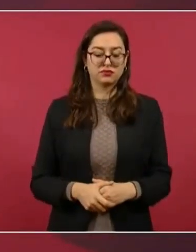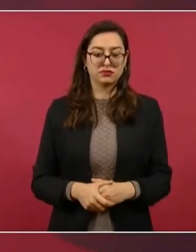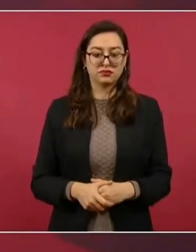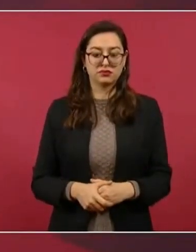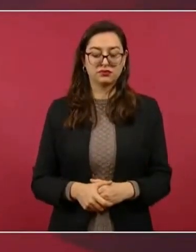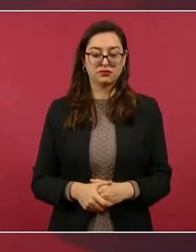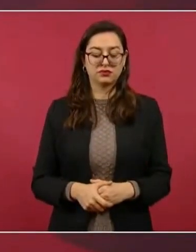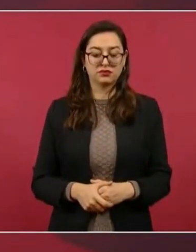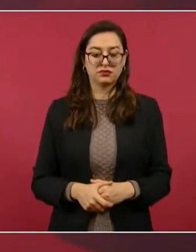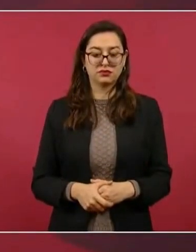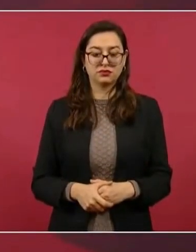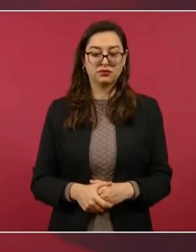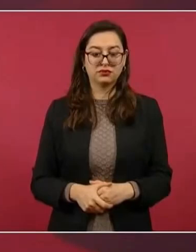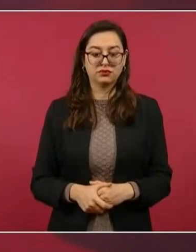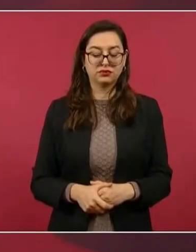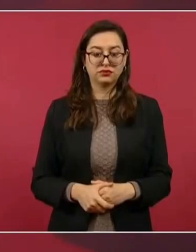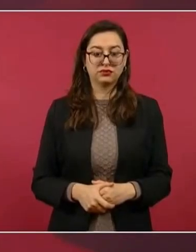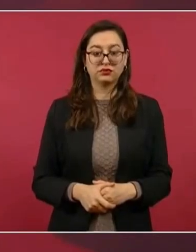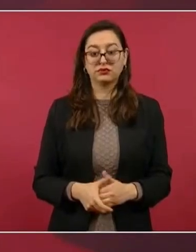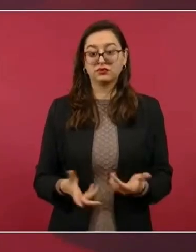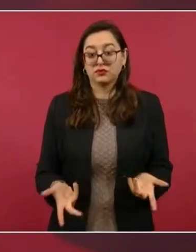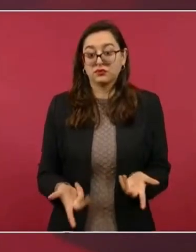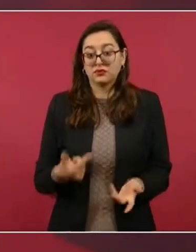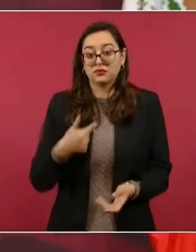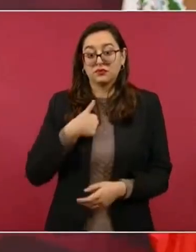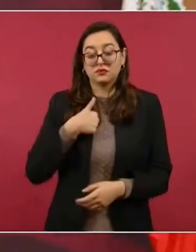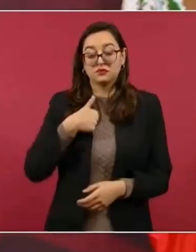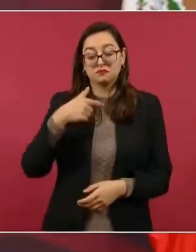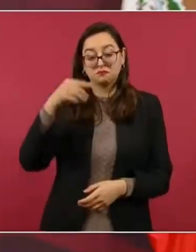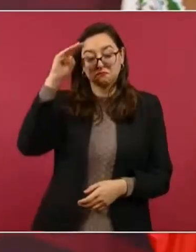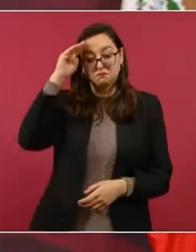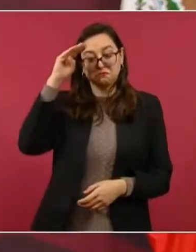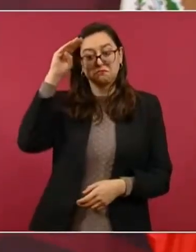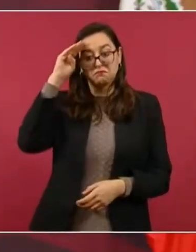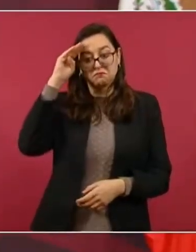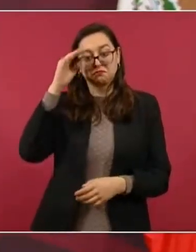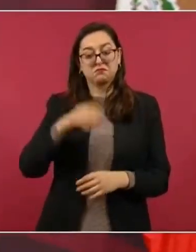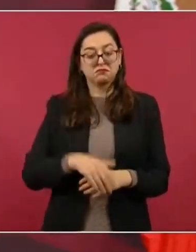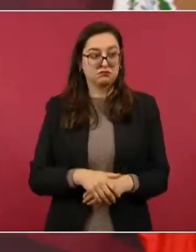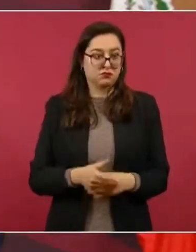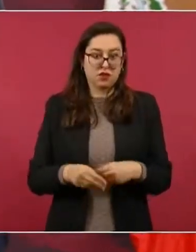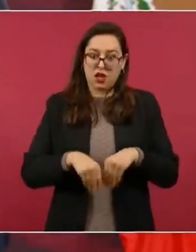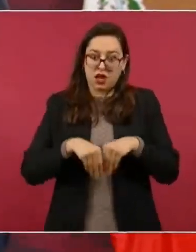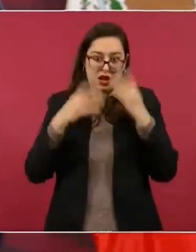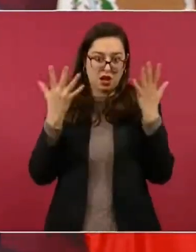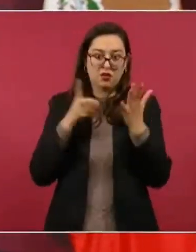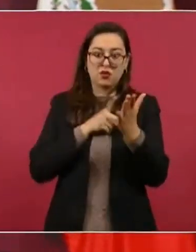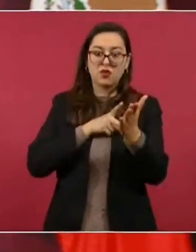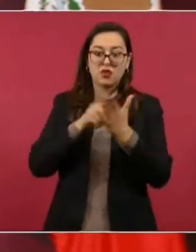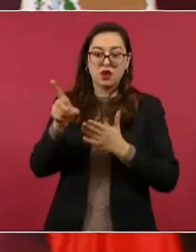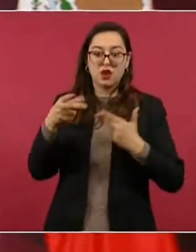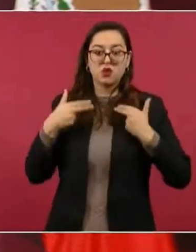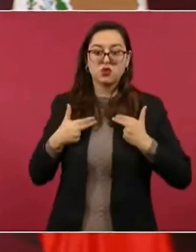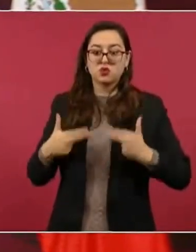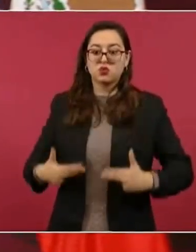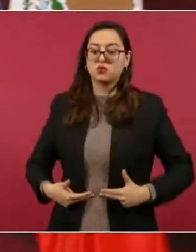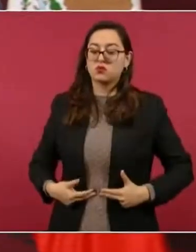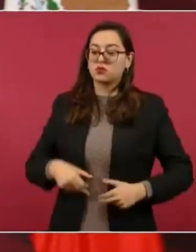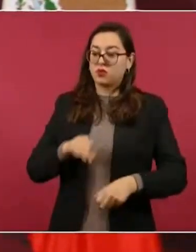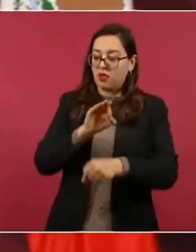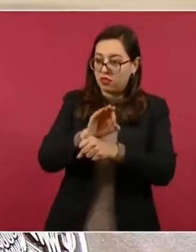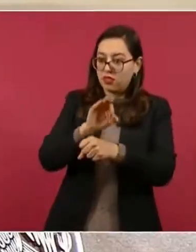Yo siempre sostengo, sí, hay que defender los derechos humanos, pero lo